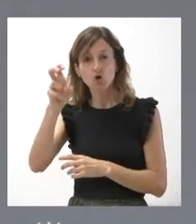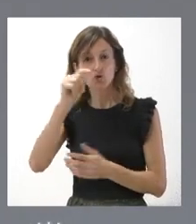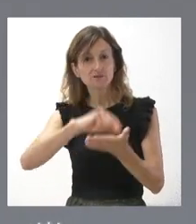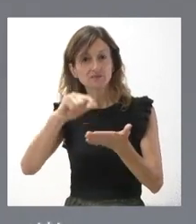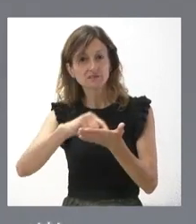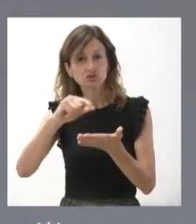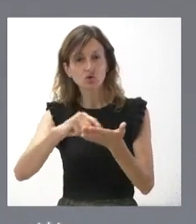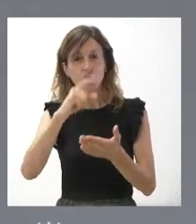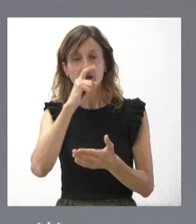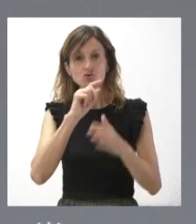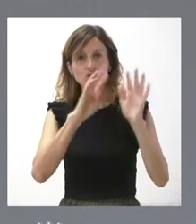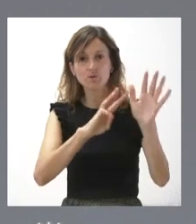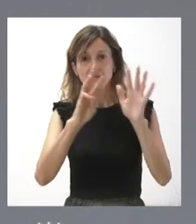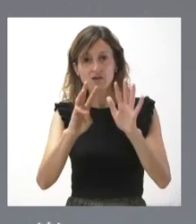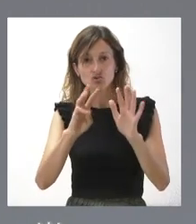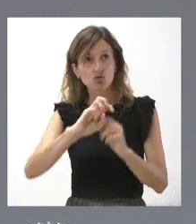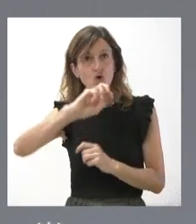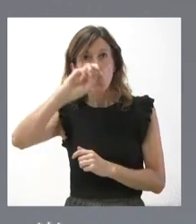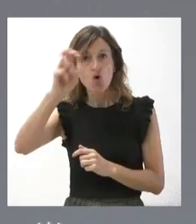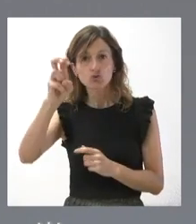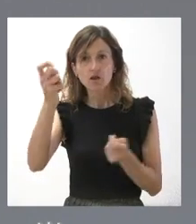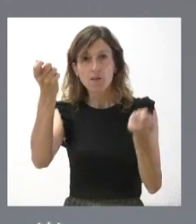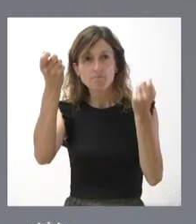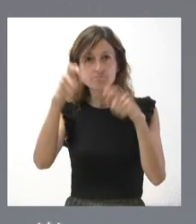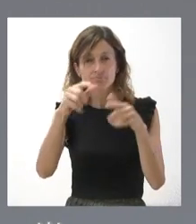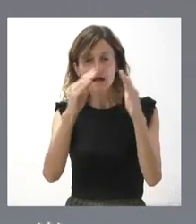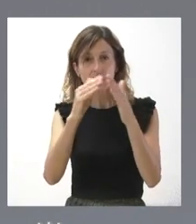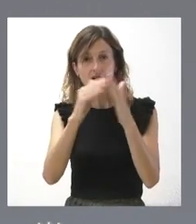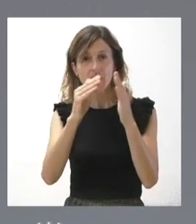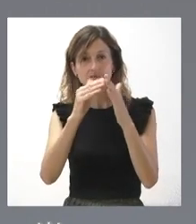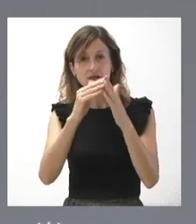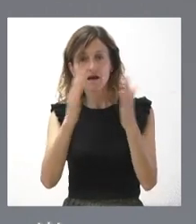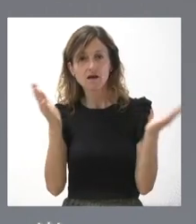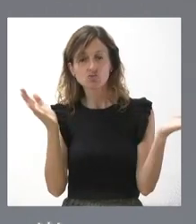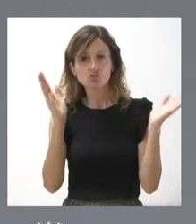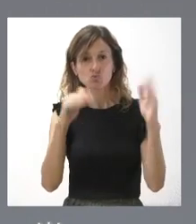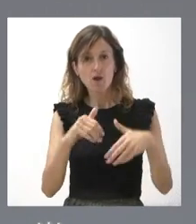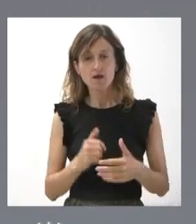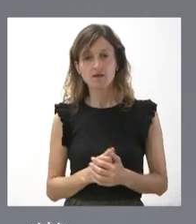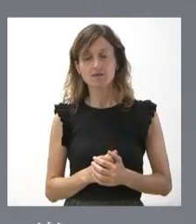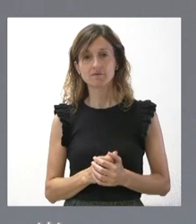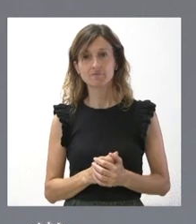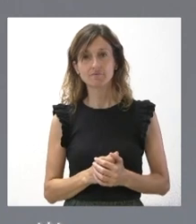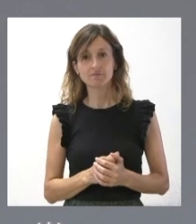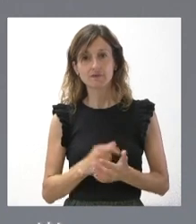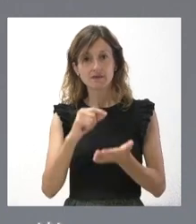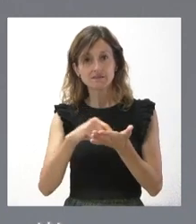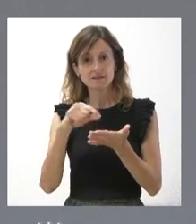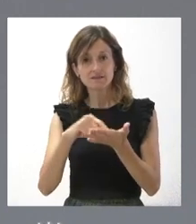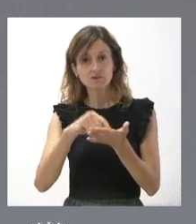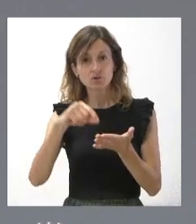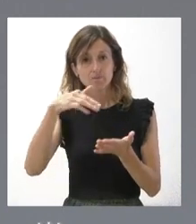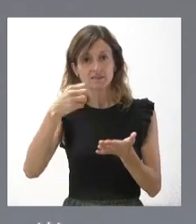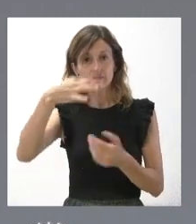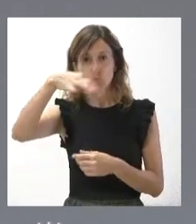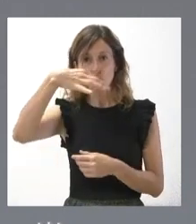del 98, no hay ninguna otra casa que tenga la presencia del escritor en cuestión.